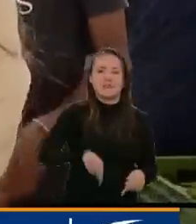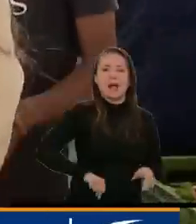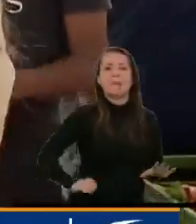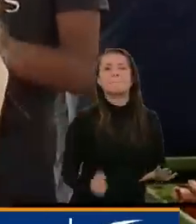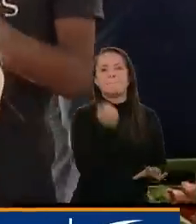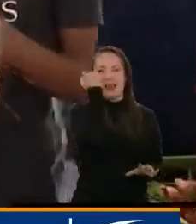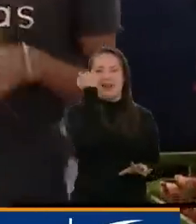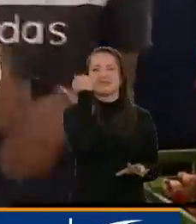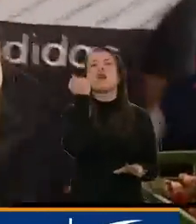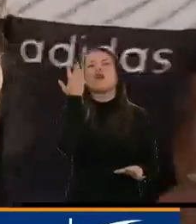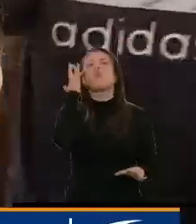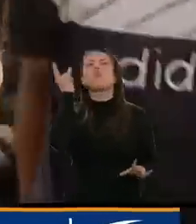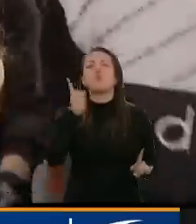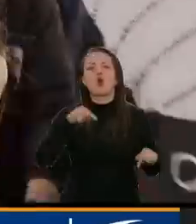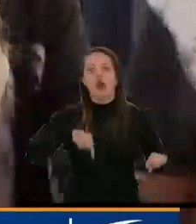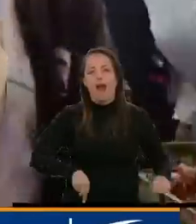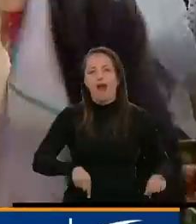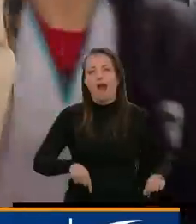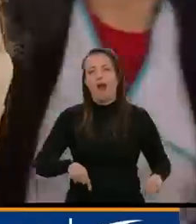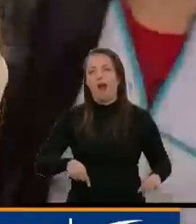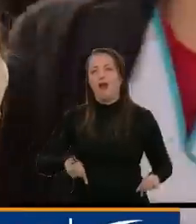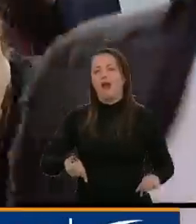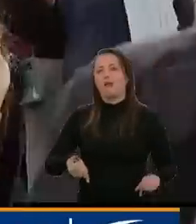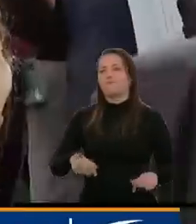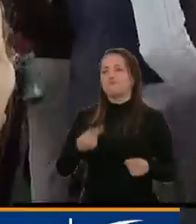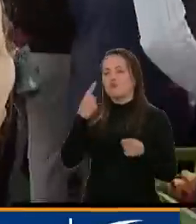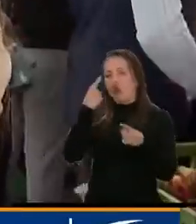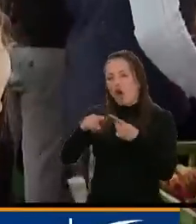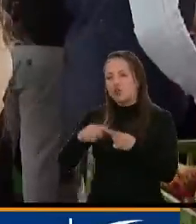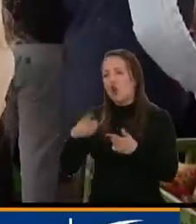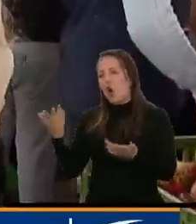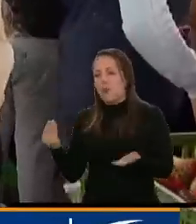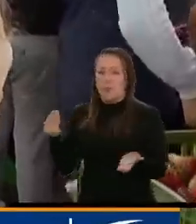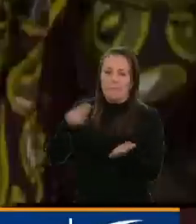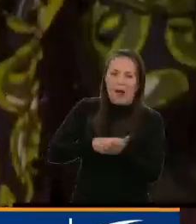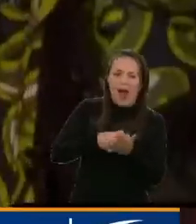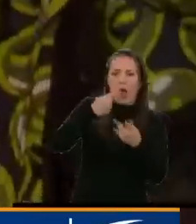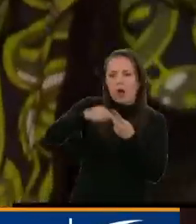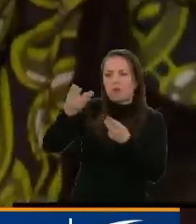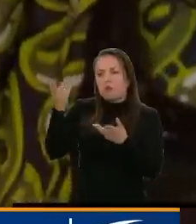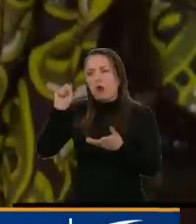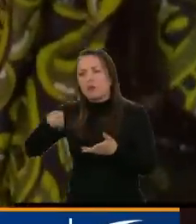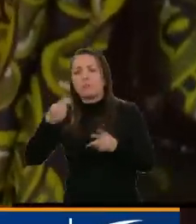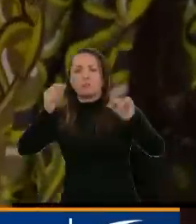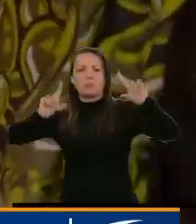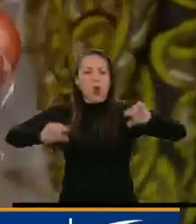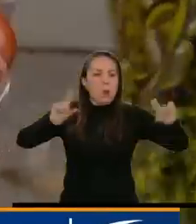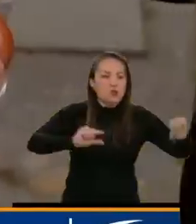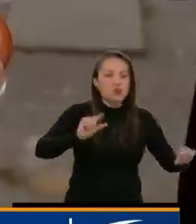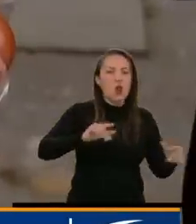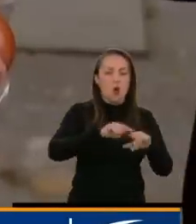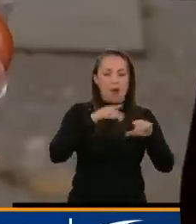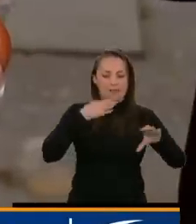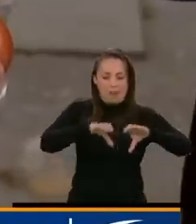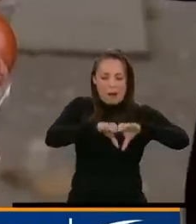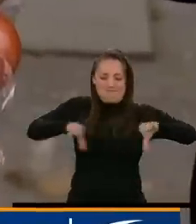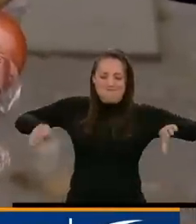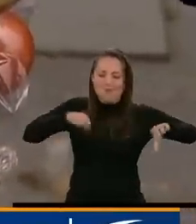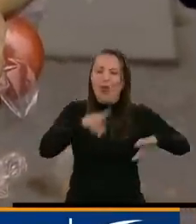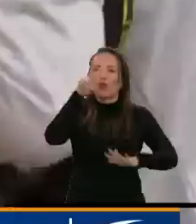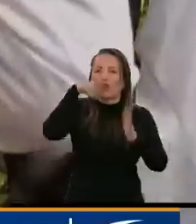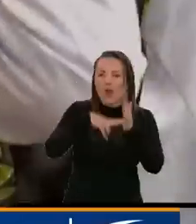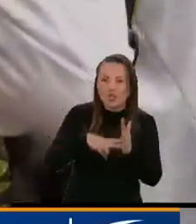plaza porque pues acá les manejamos más opciones de pago, más opciones de promociones, como son los paquetes de 2.000 cada